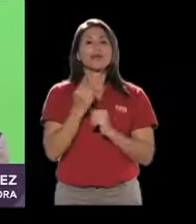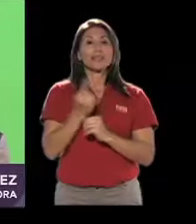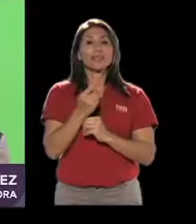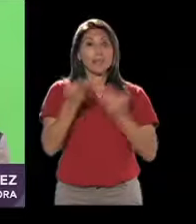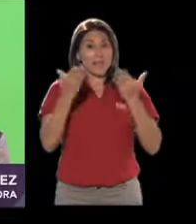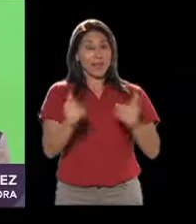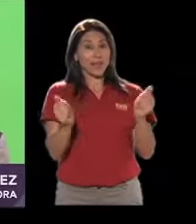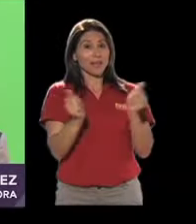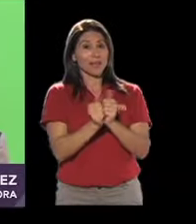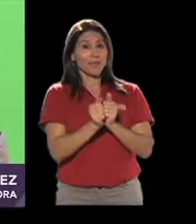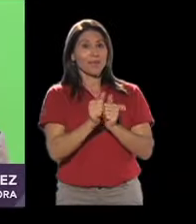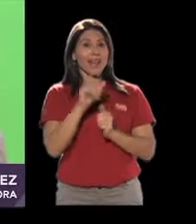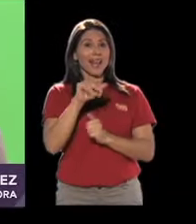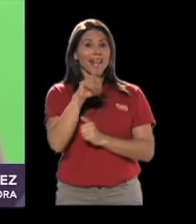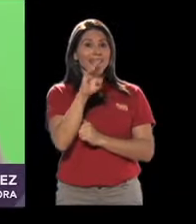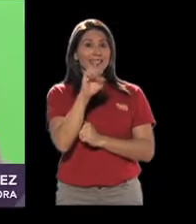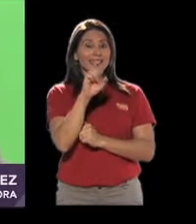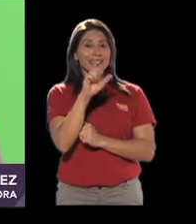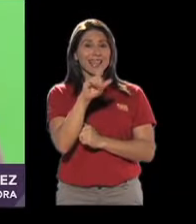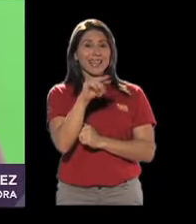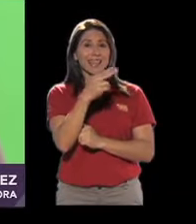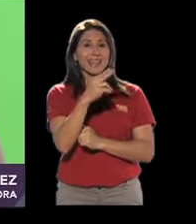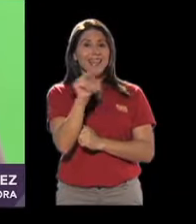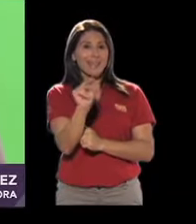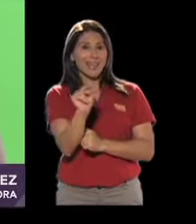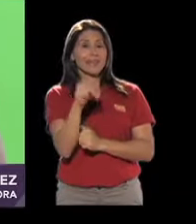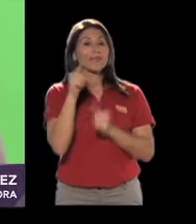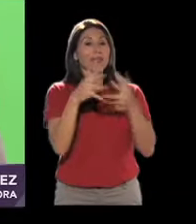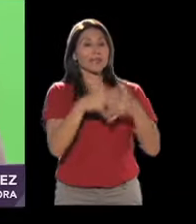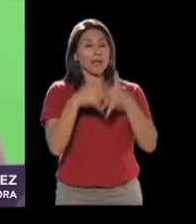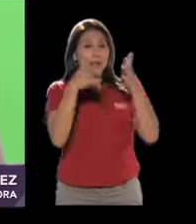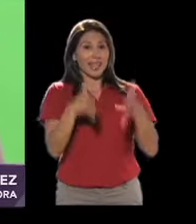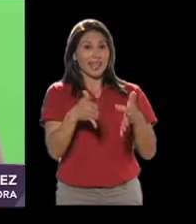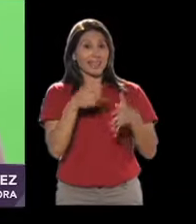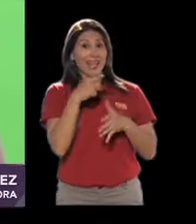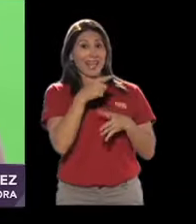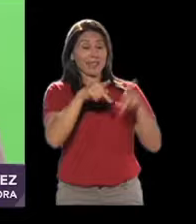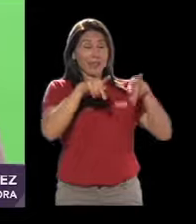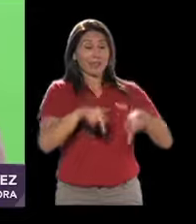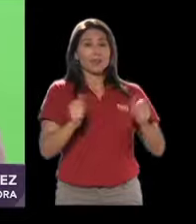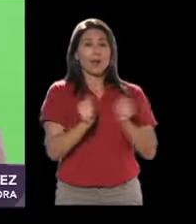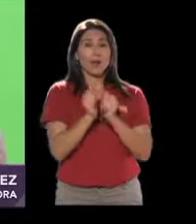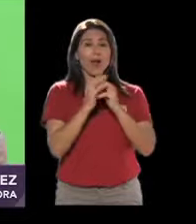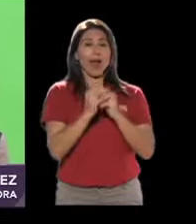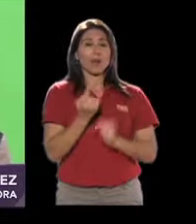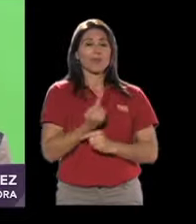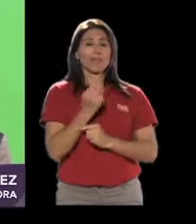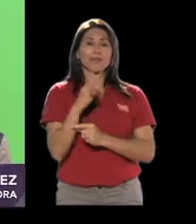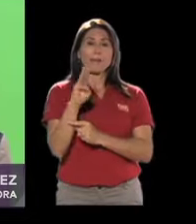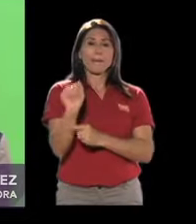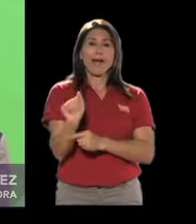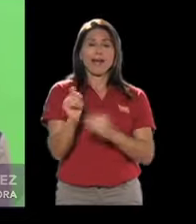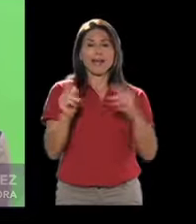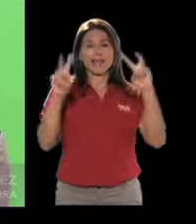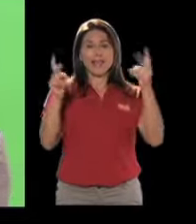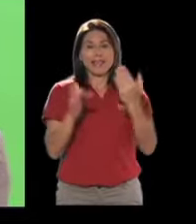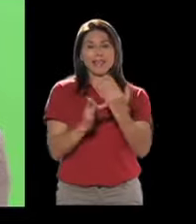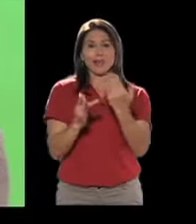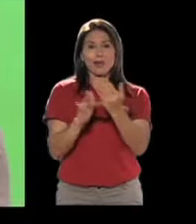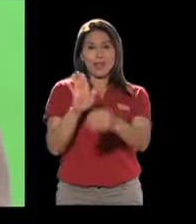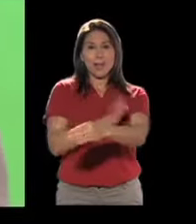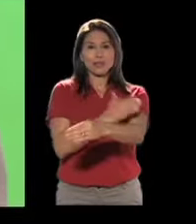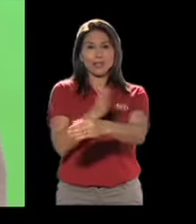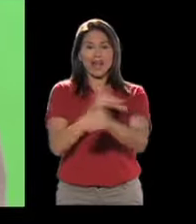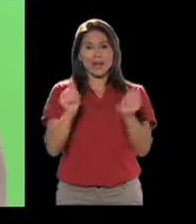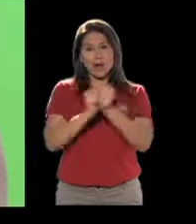Ahora nos acompaña Lindsay Nebeker. Ella es estadounidense, tiene autismo y es bachiller en tecnología musical